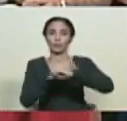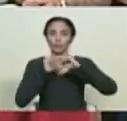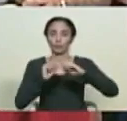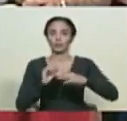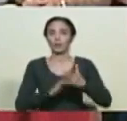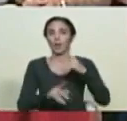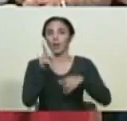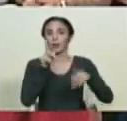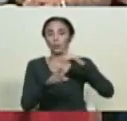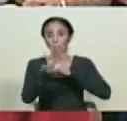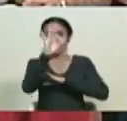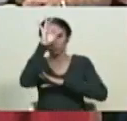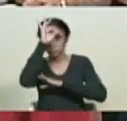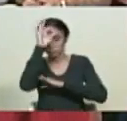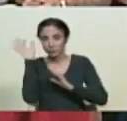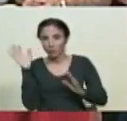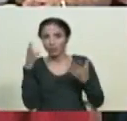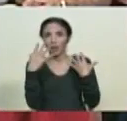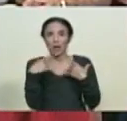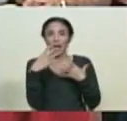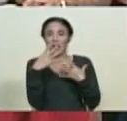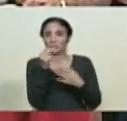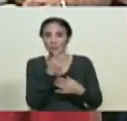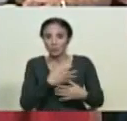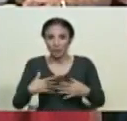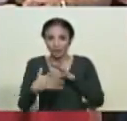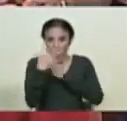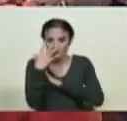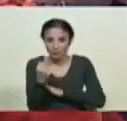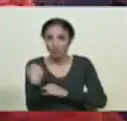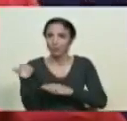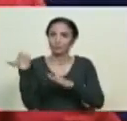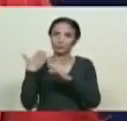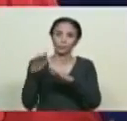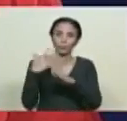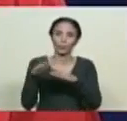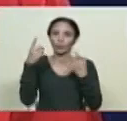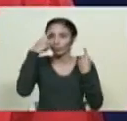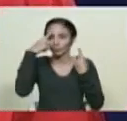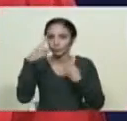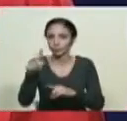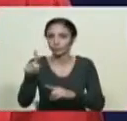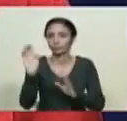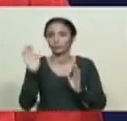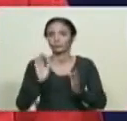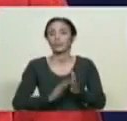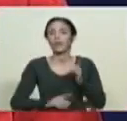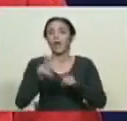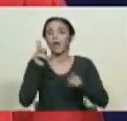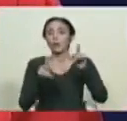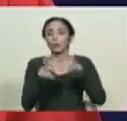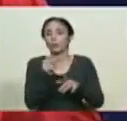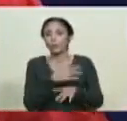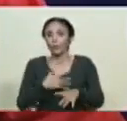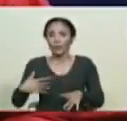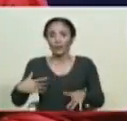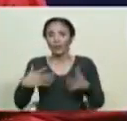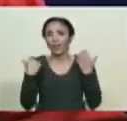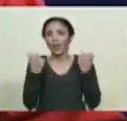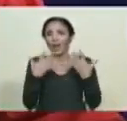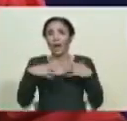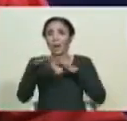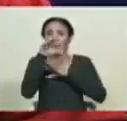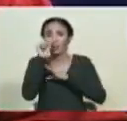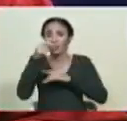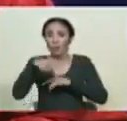no lo entienda lo que ocurrió hoy va a seguir tropezándose. Quien no entienda el mensaje de hoy de nuestro pueblo, va